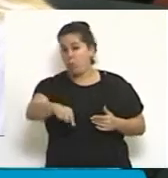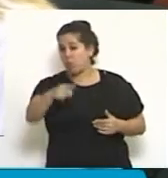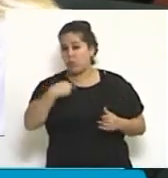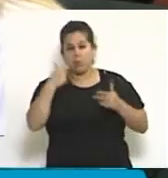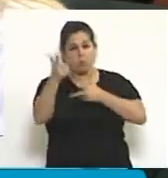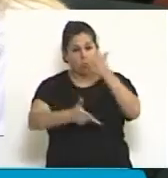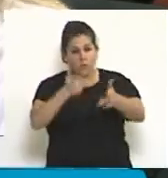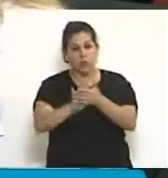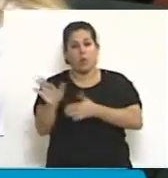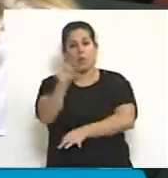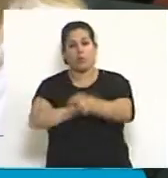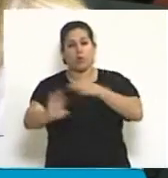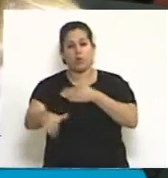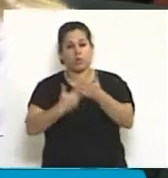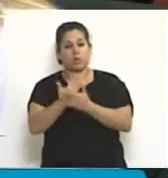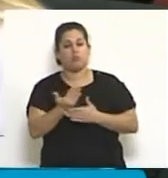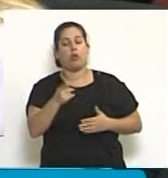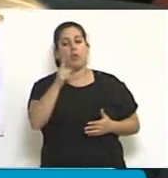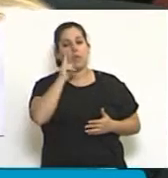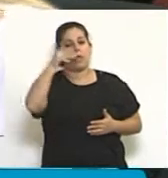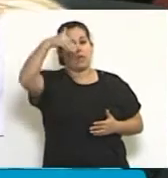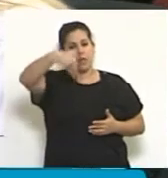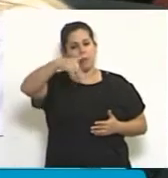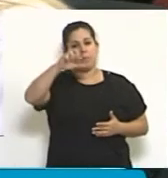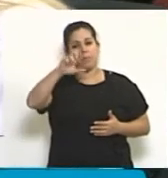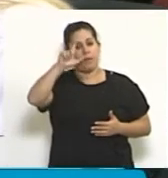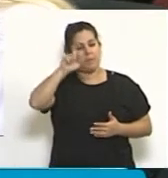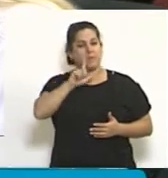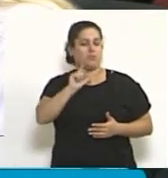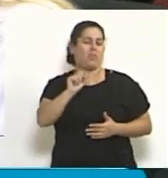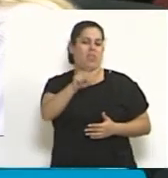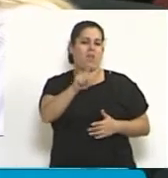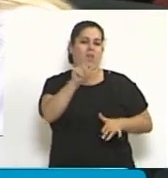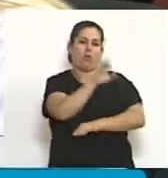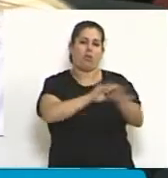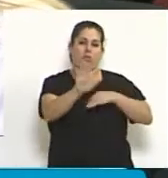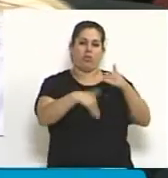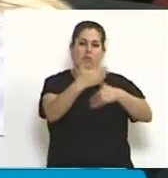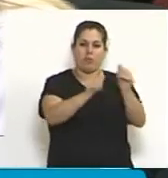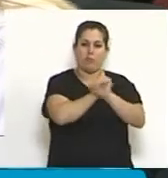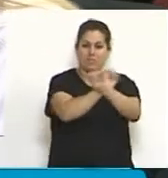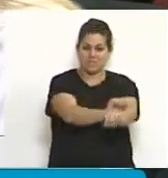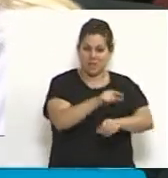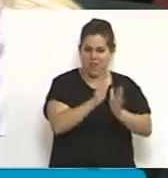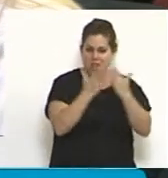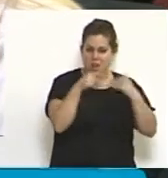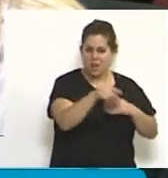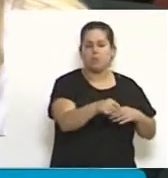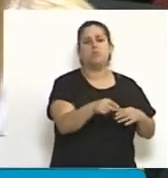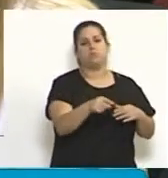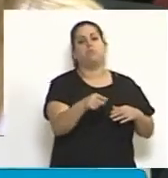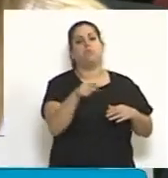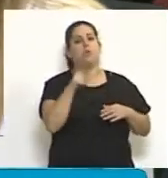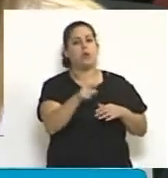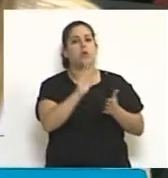referir al proyecto de implementación del Código Procesal. Este proyecto tiene como objetivo la puesta